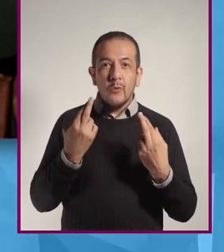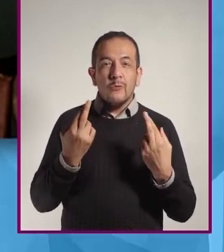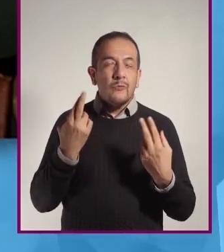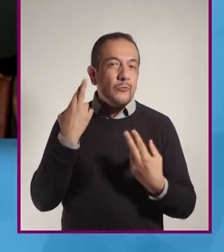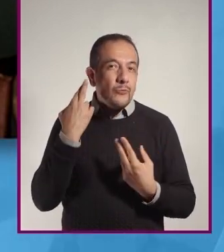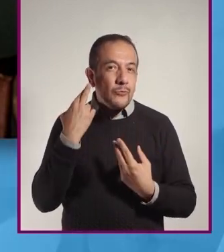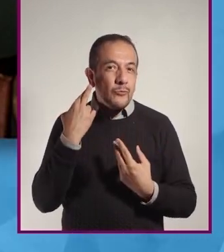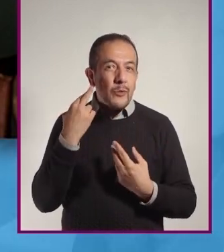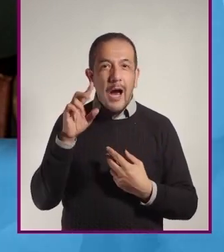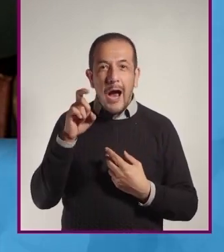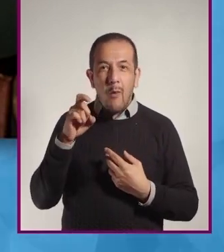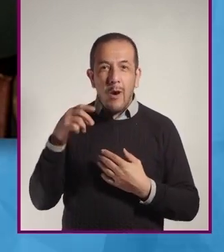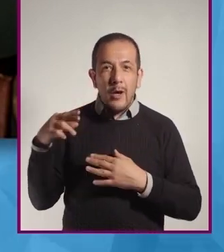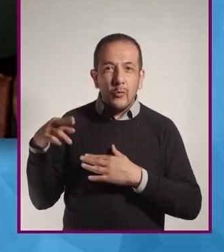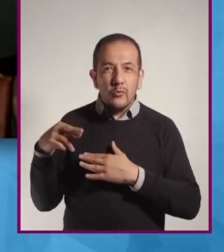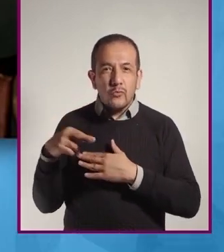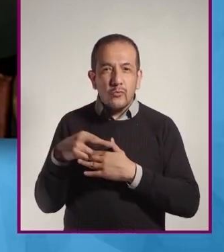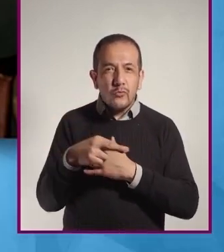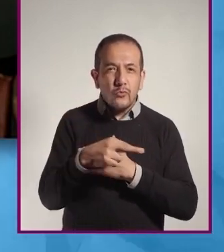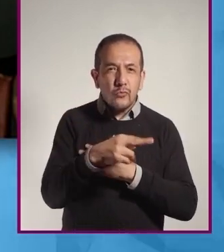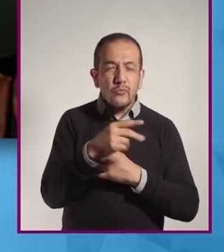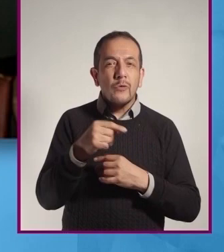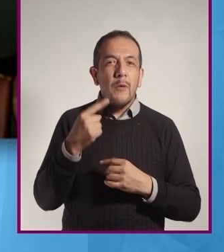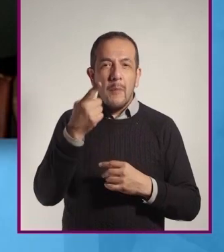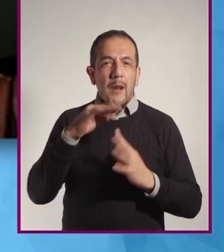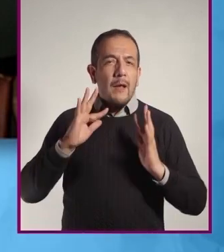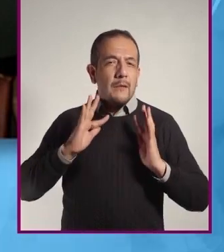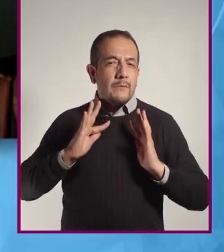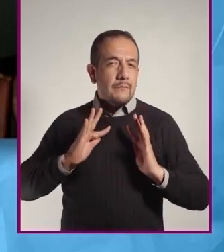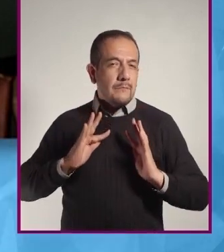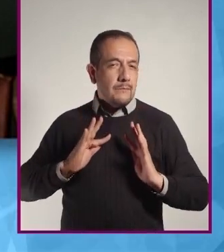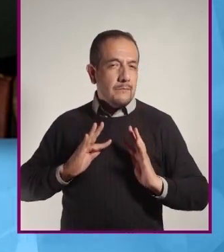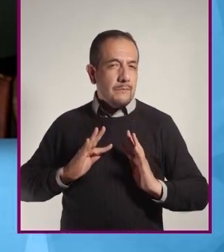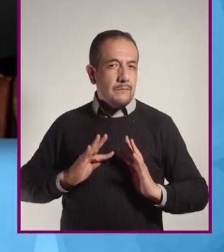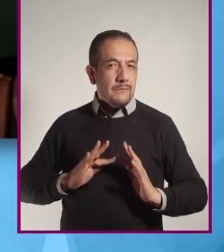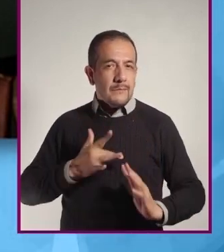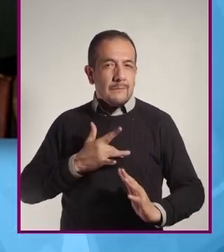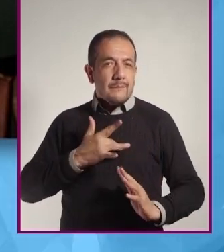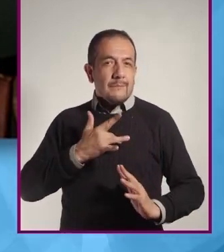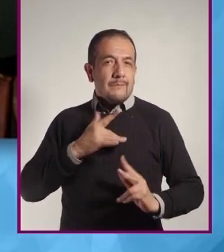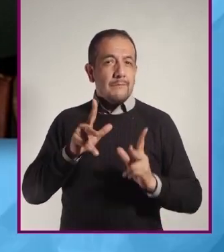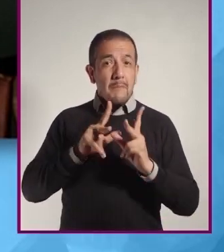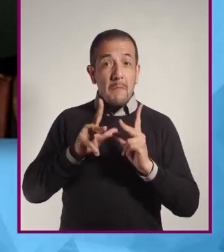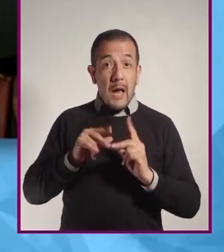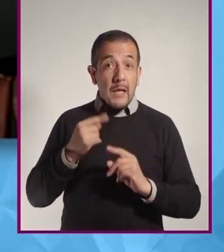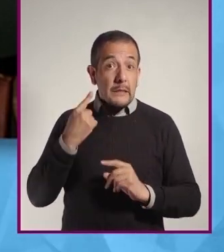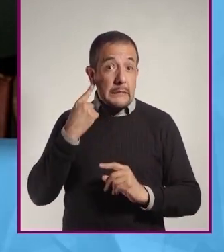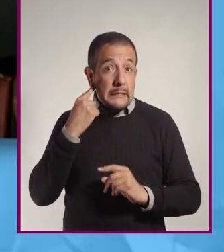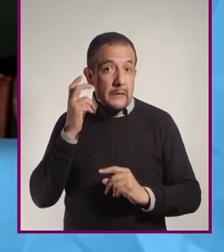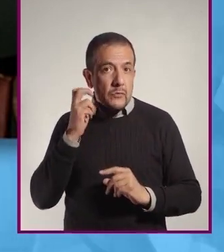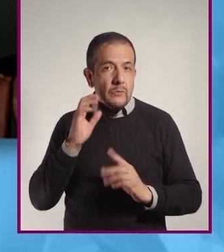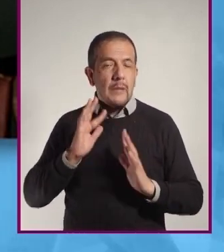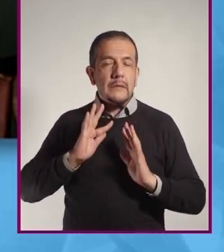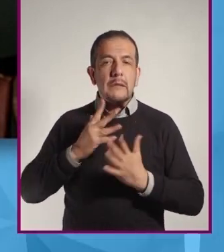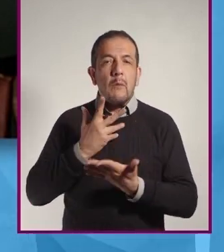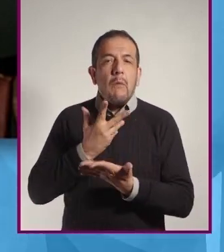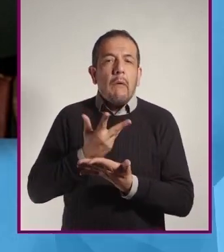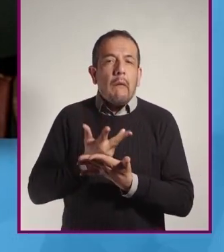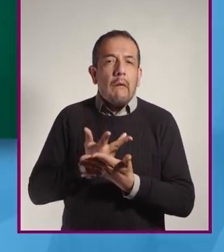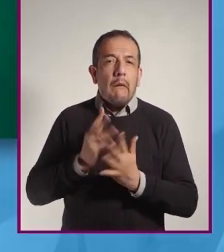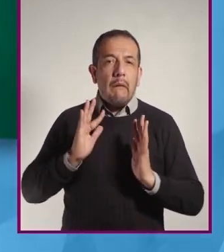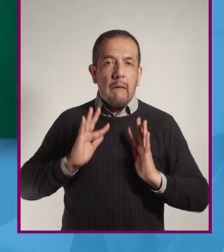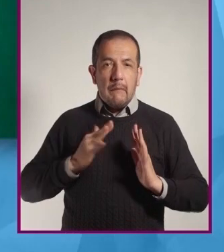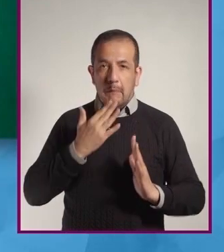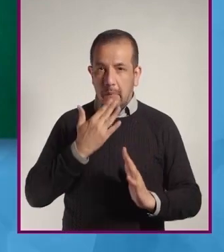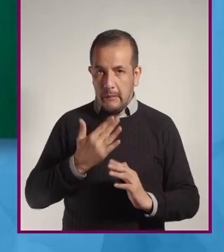agua. Siento que te tranquiliza demasiado, que te trae paz, que es un sonido que te relaja más que nada.